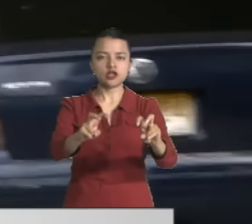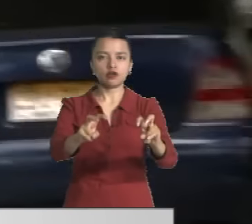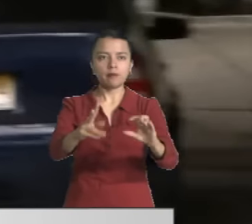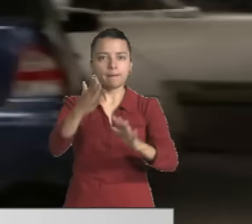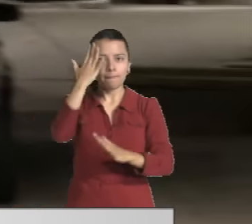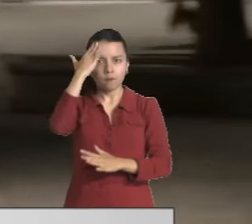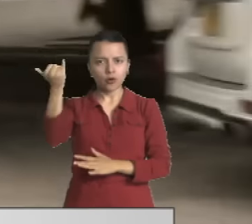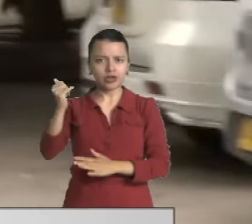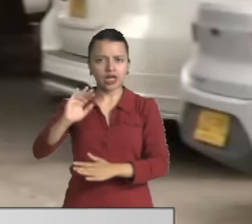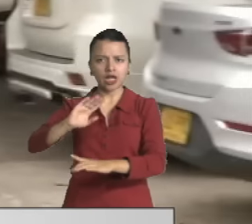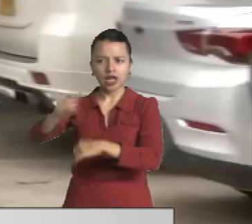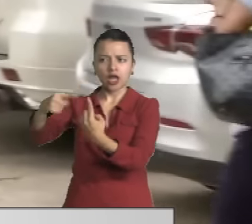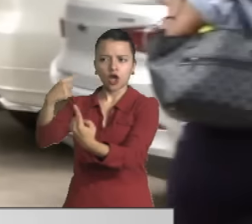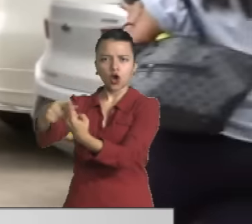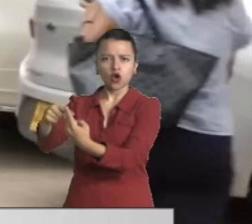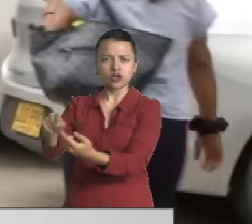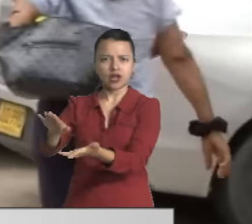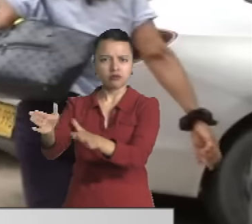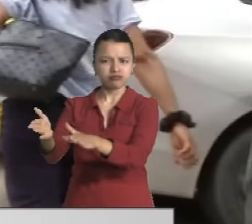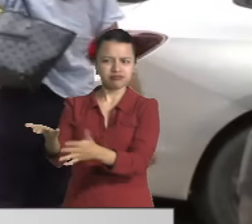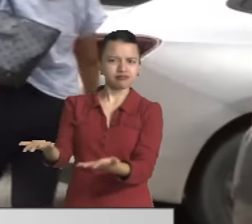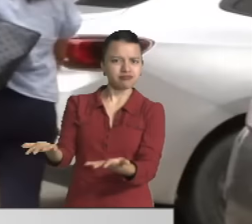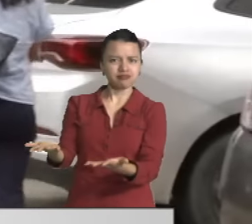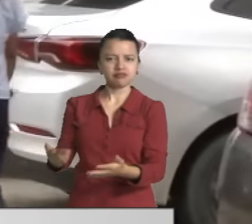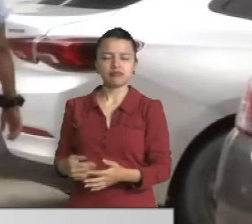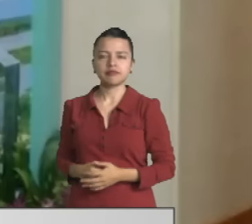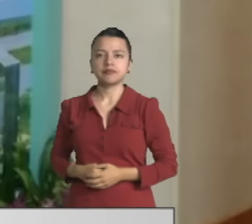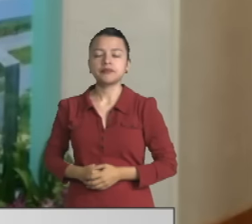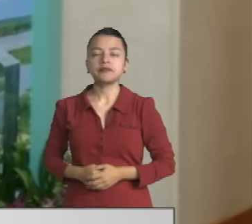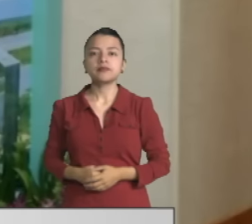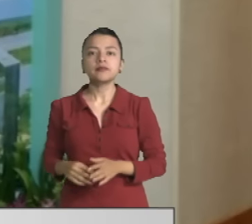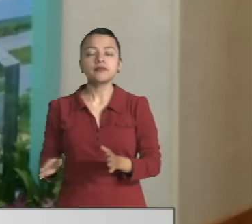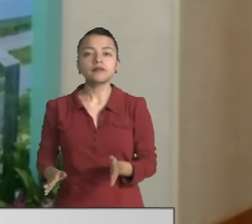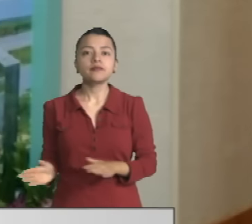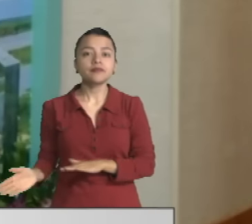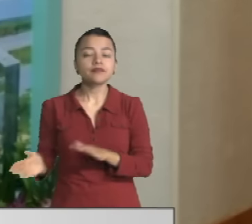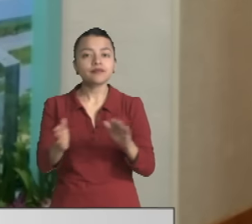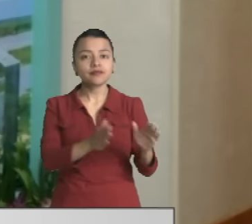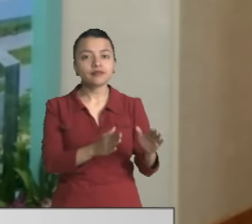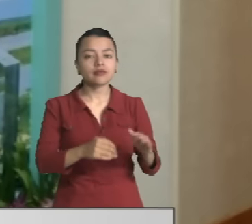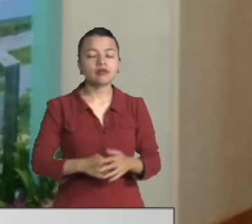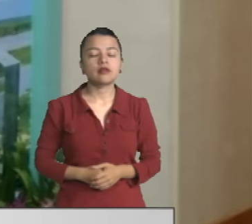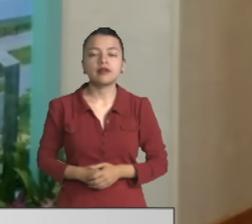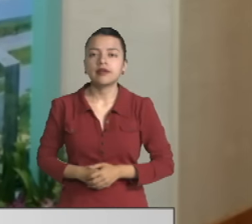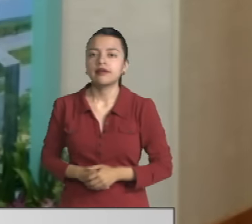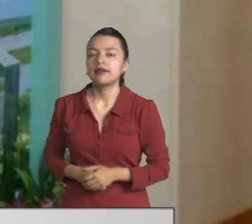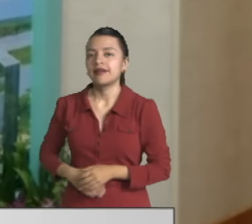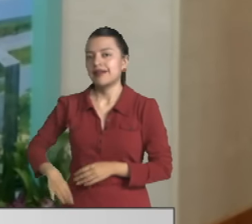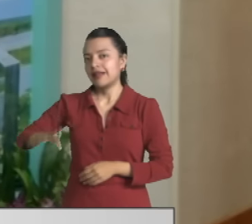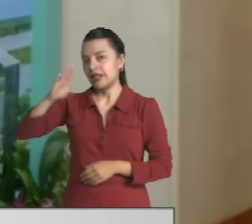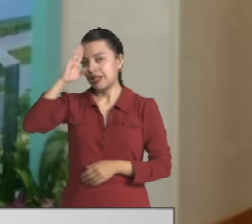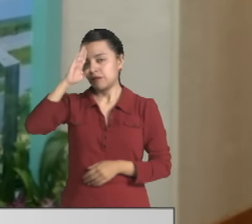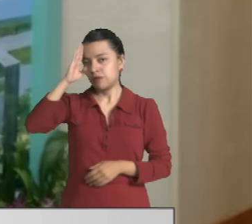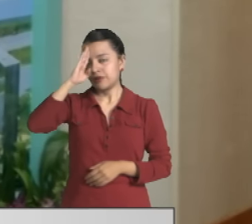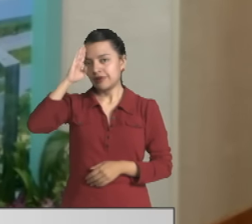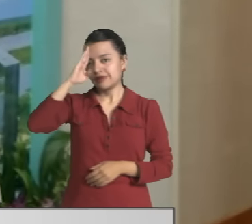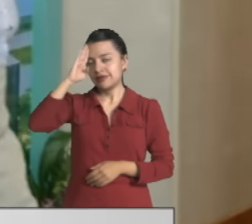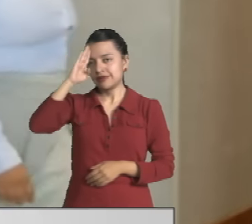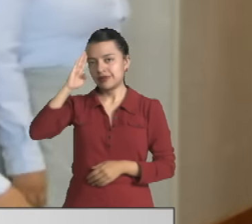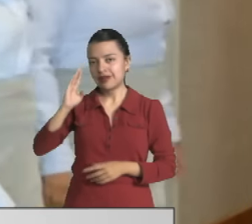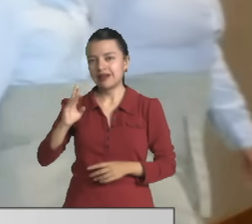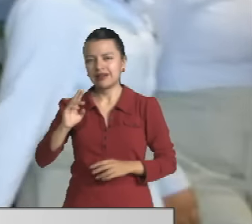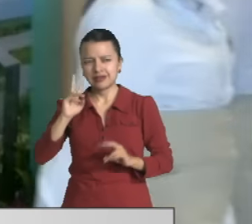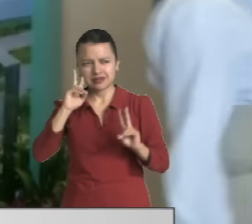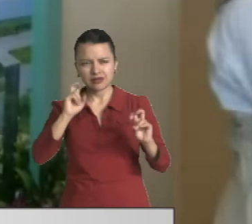determinar los móviles del doble crimen. En otras noticias, en medio de acciones de las autoridades contra la